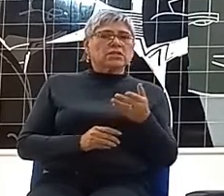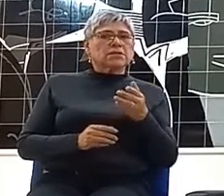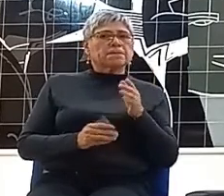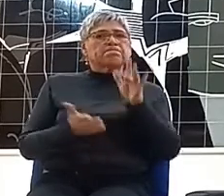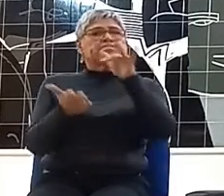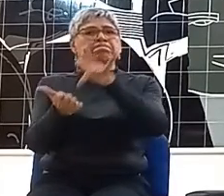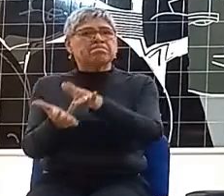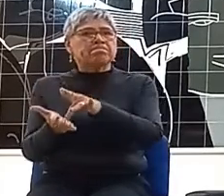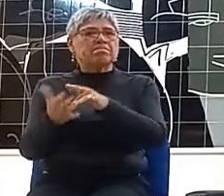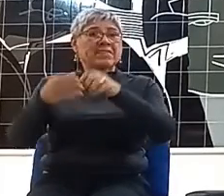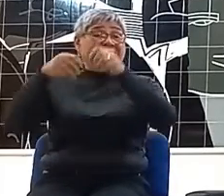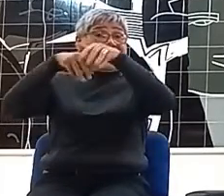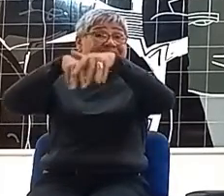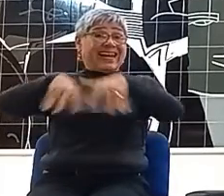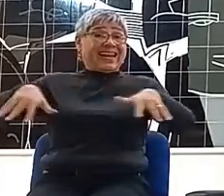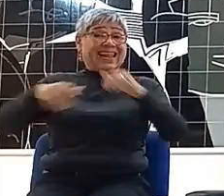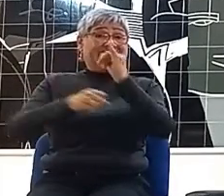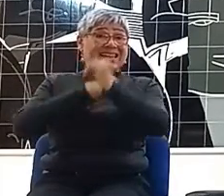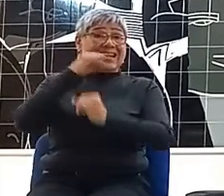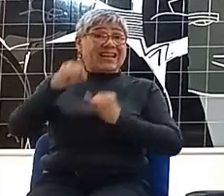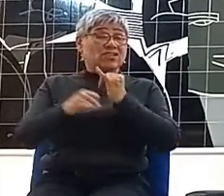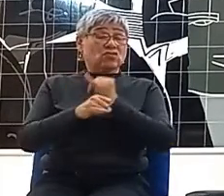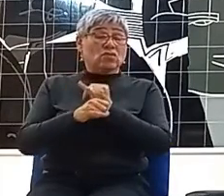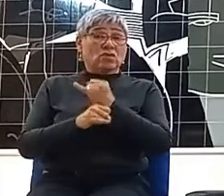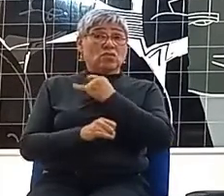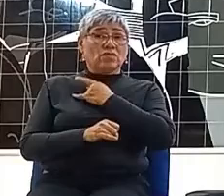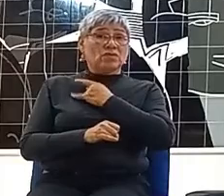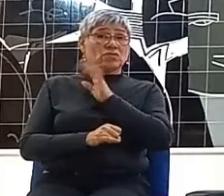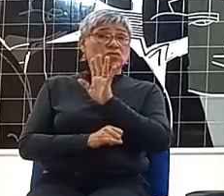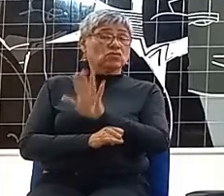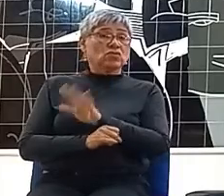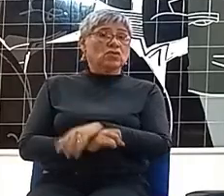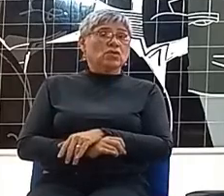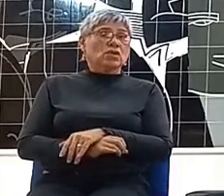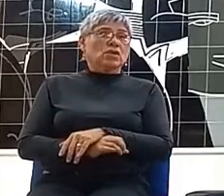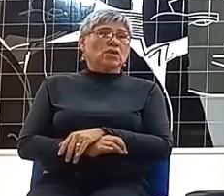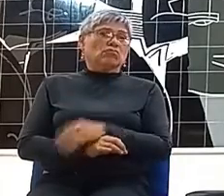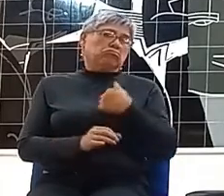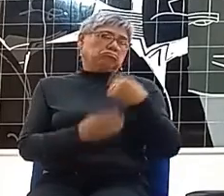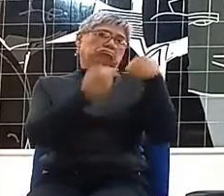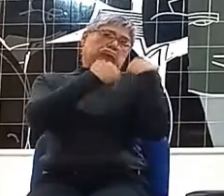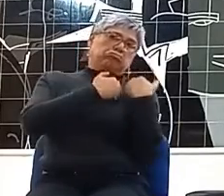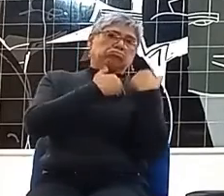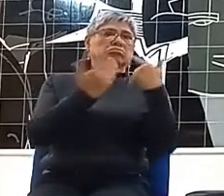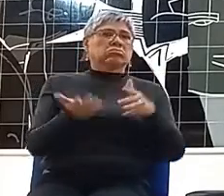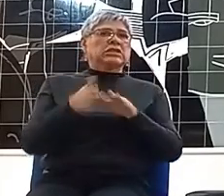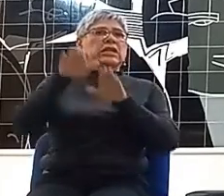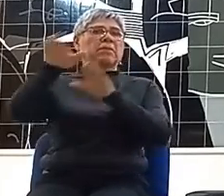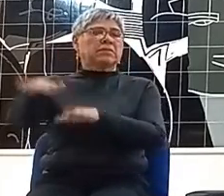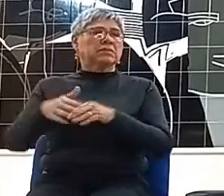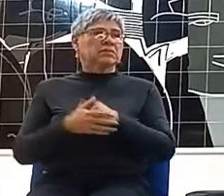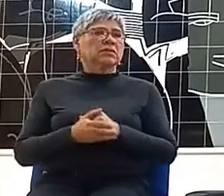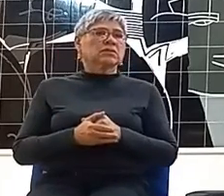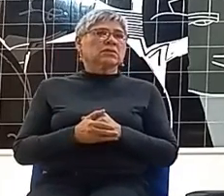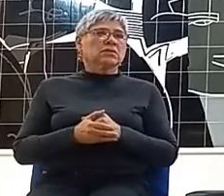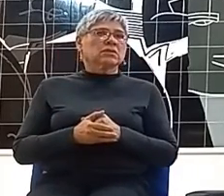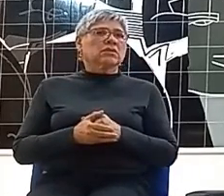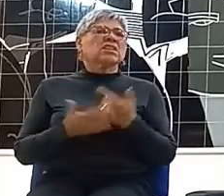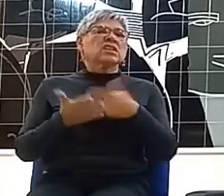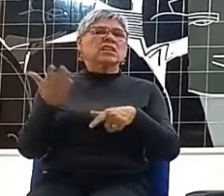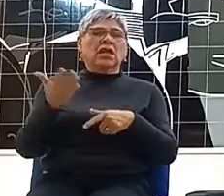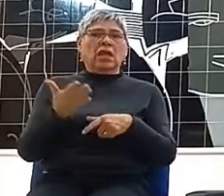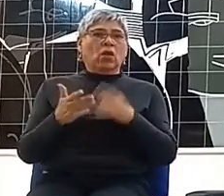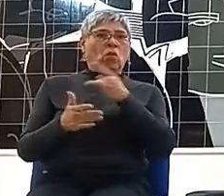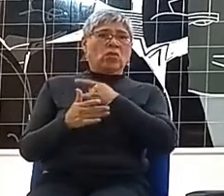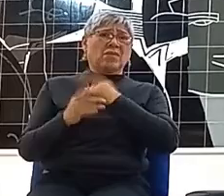una red internacional de la universidad, que a mí me comisionaron ser su representante por parte de la